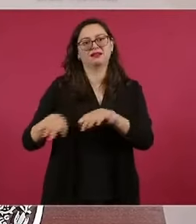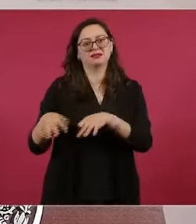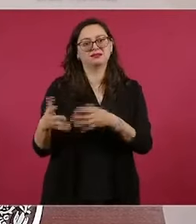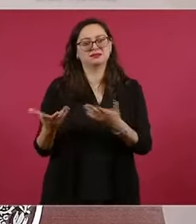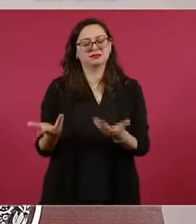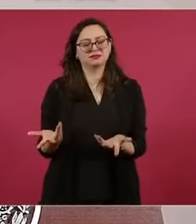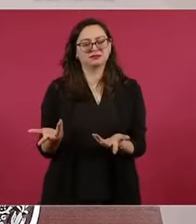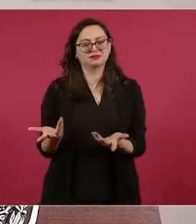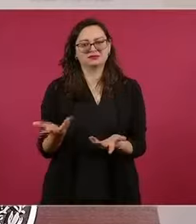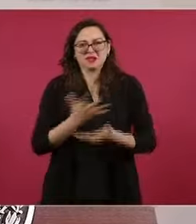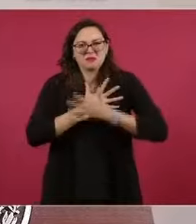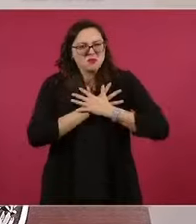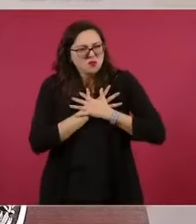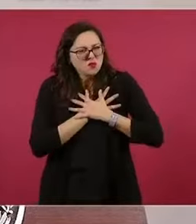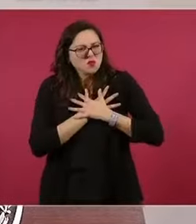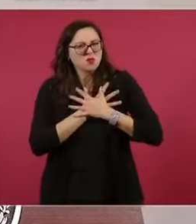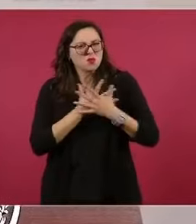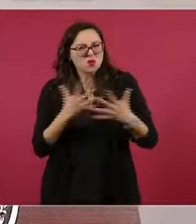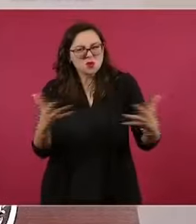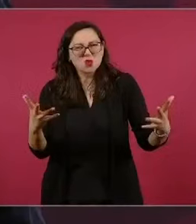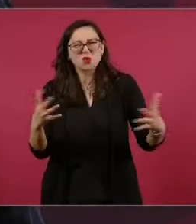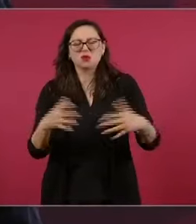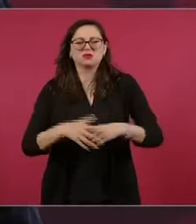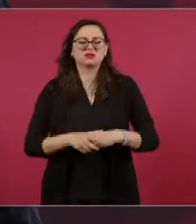un pueblo amoroso,